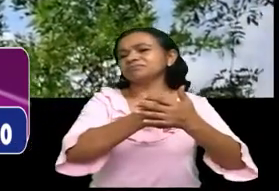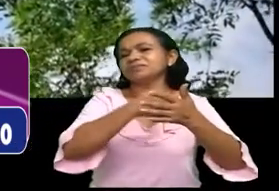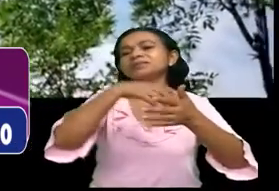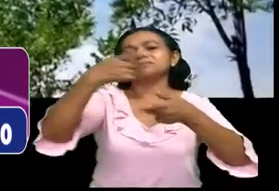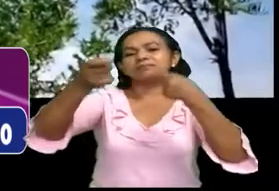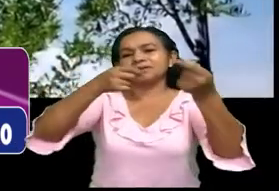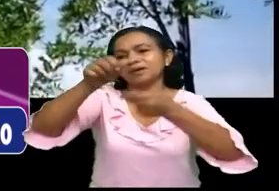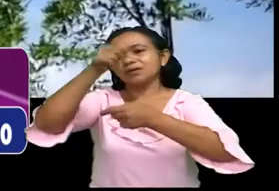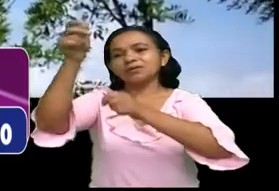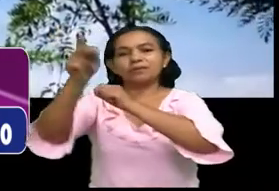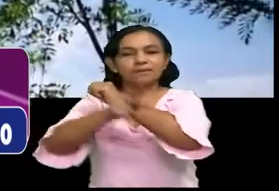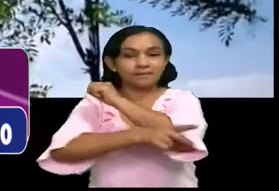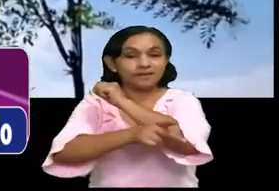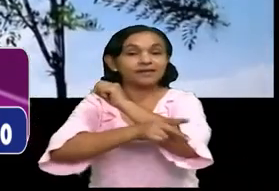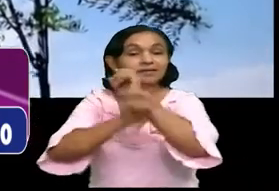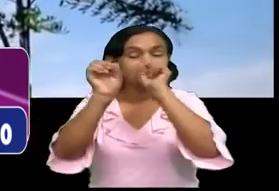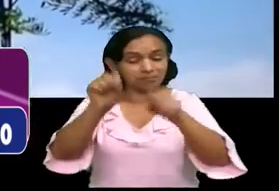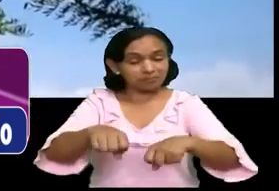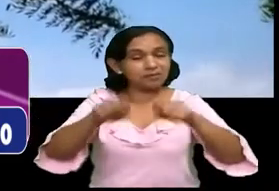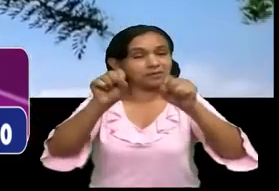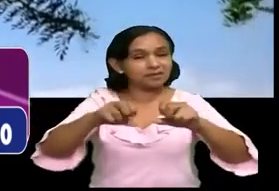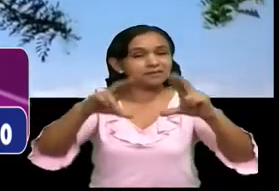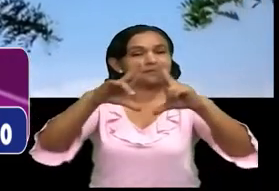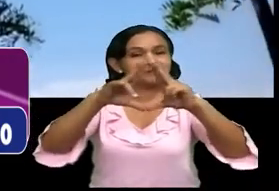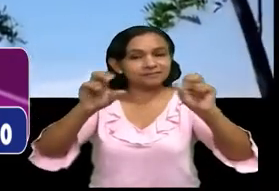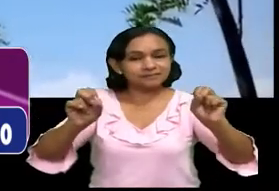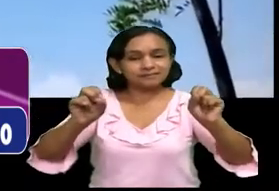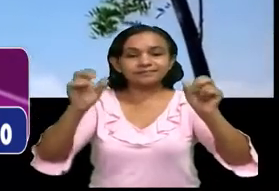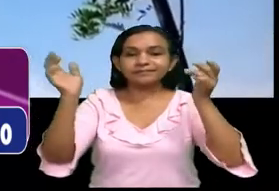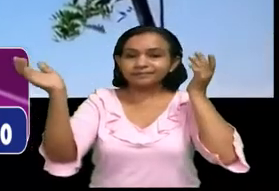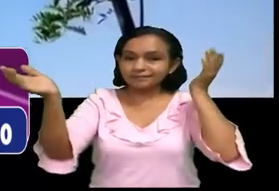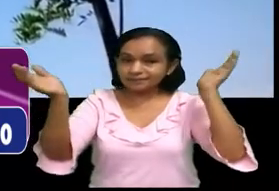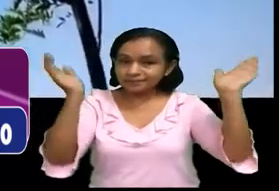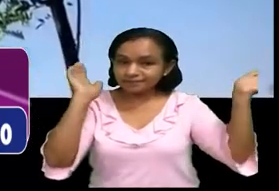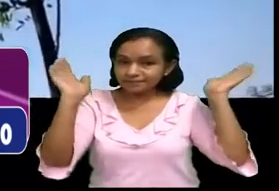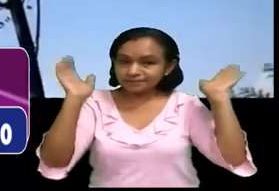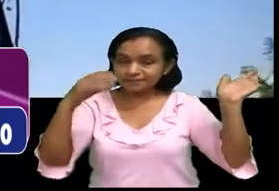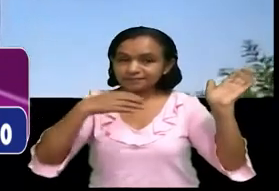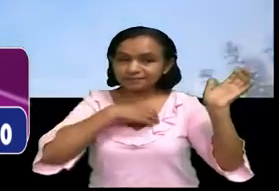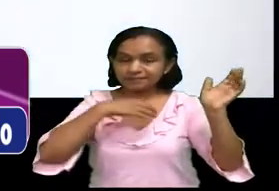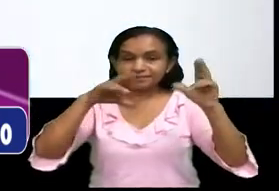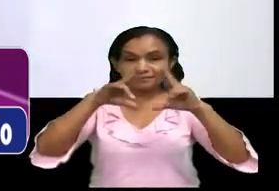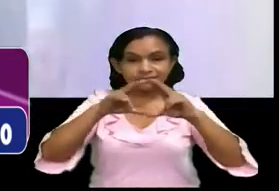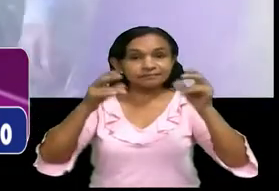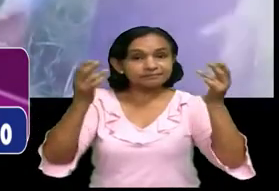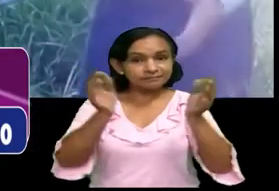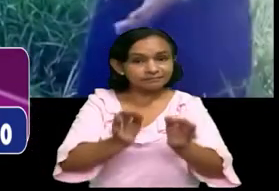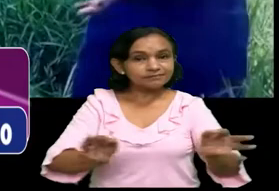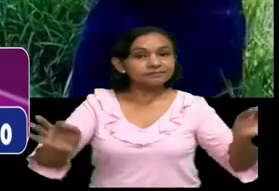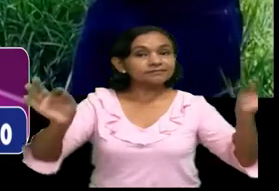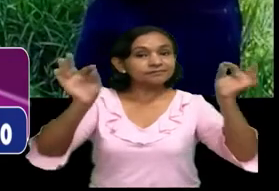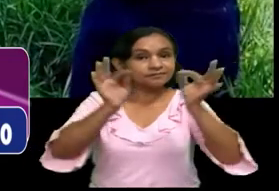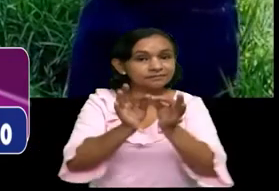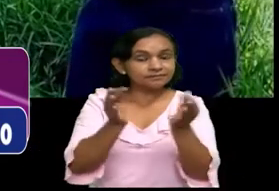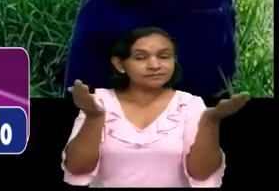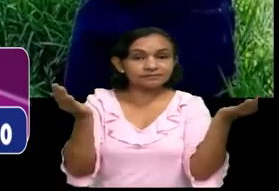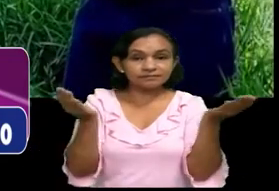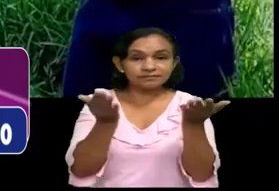todavía. Y sin duda alguna el mercado interno un papel determinante también. Y vaya que ahí sí los